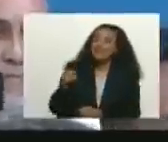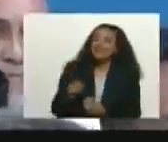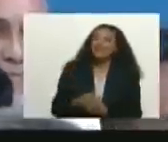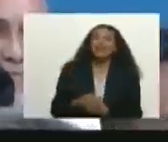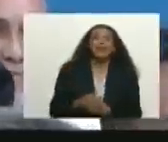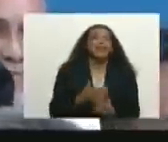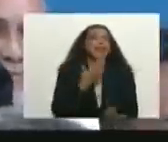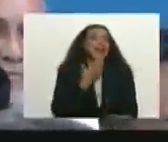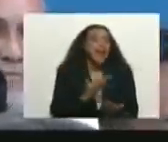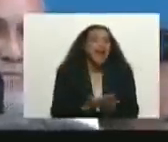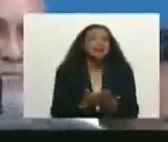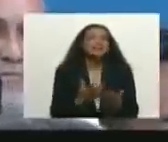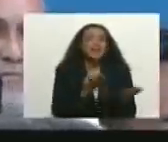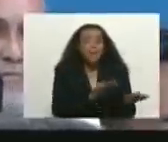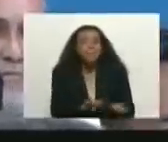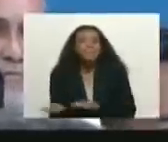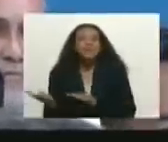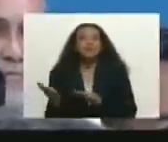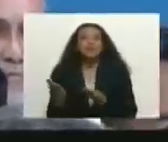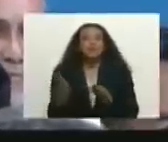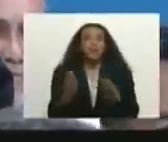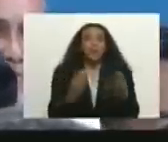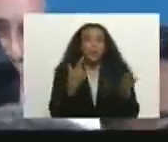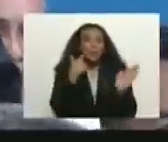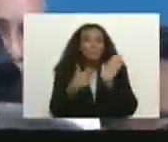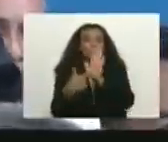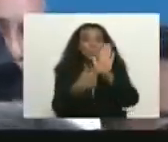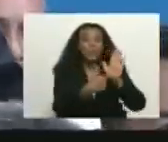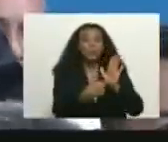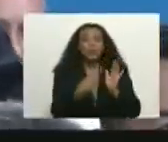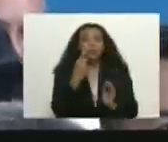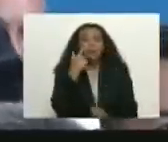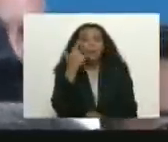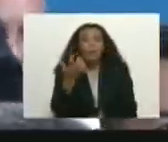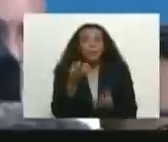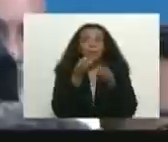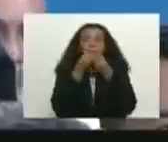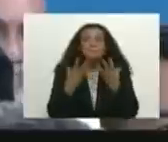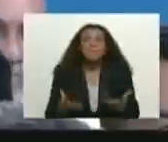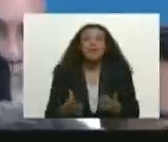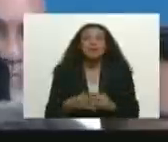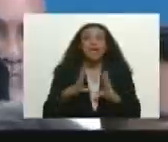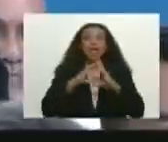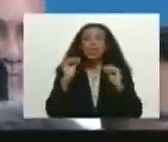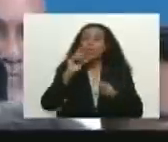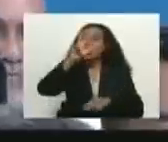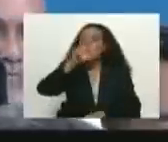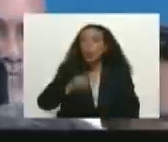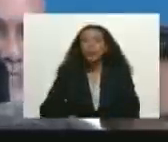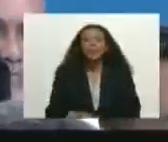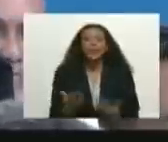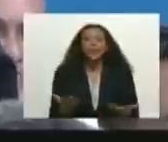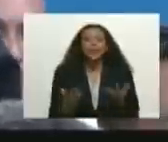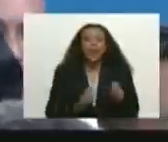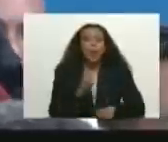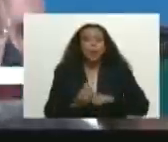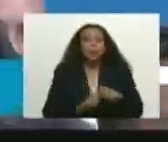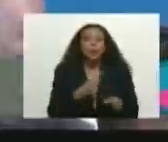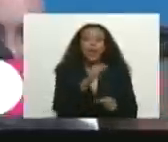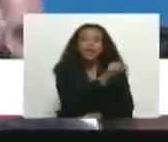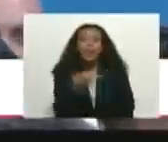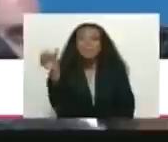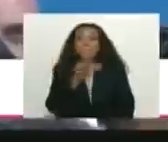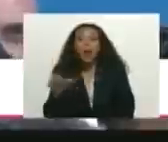las gracias por la invitación a este programa donde se ven cosas maravillosas. Todo lo que se hace durante una semana